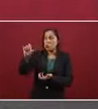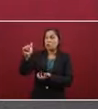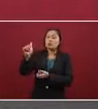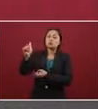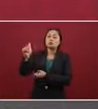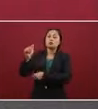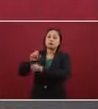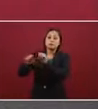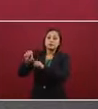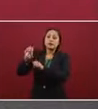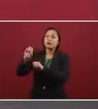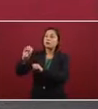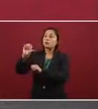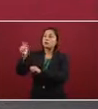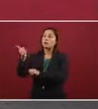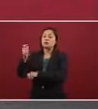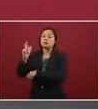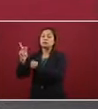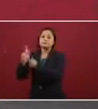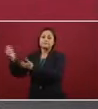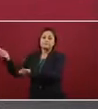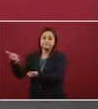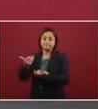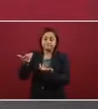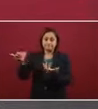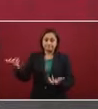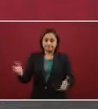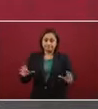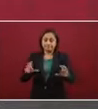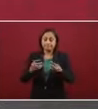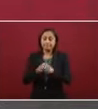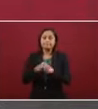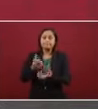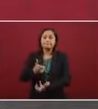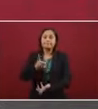programas sociales, al bienestar.